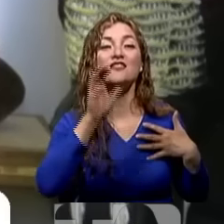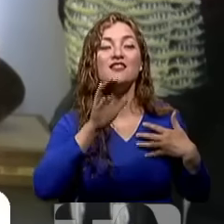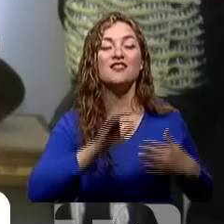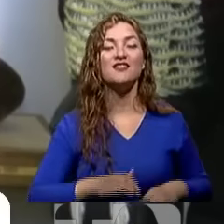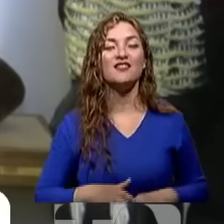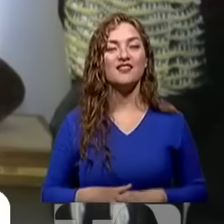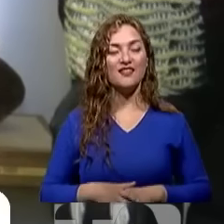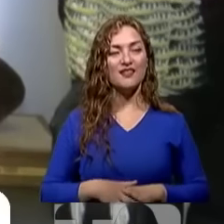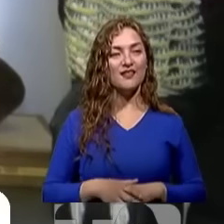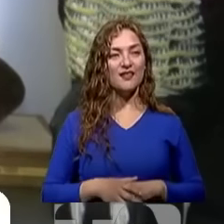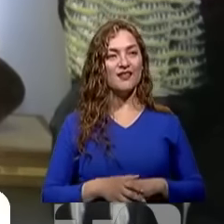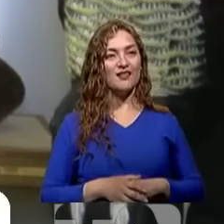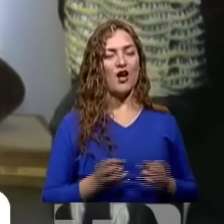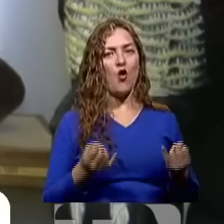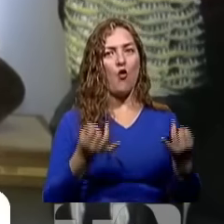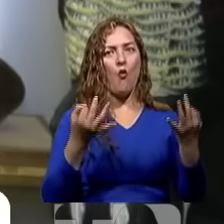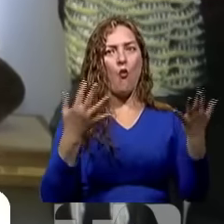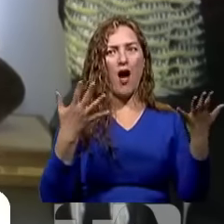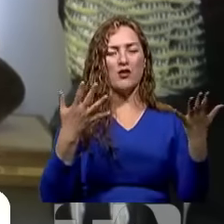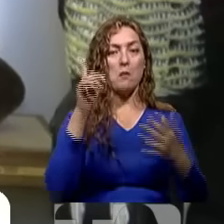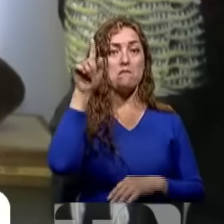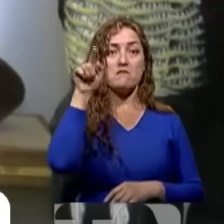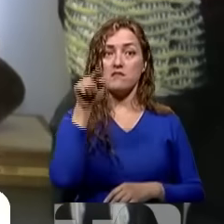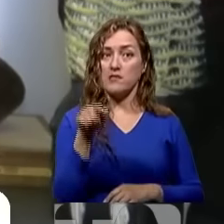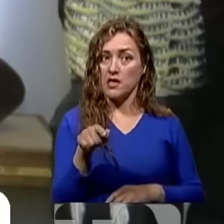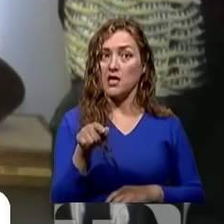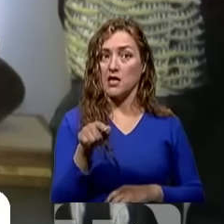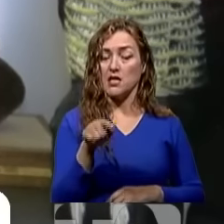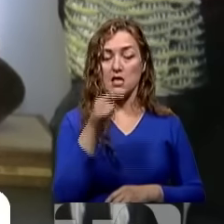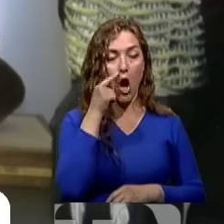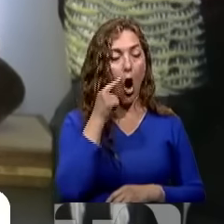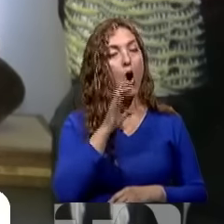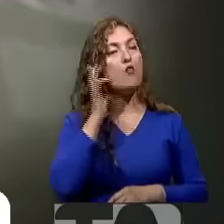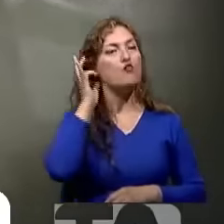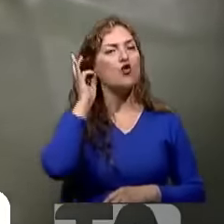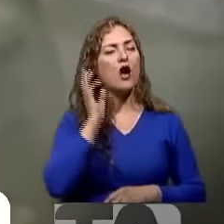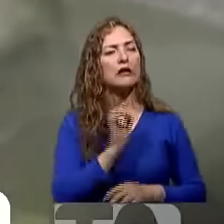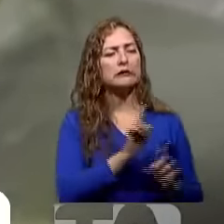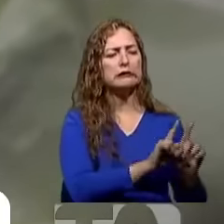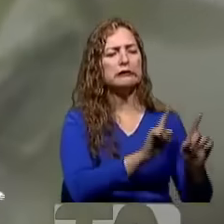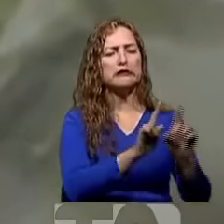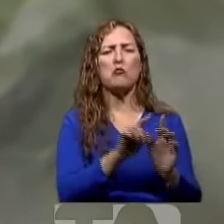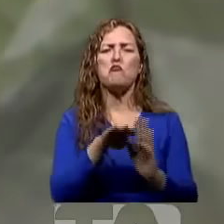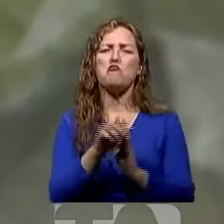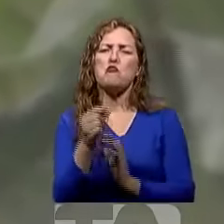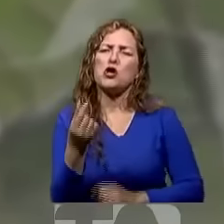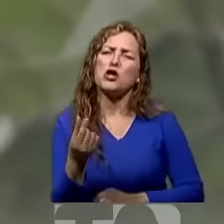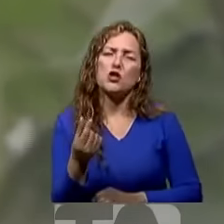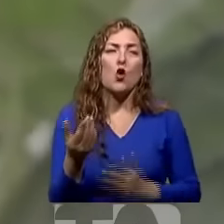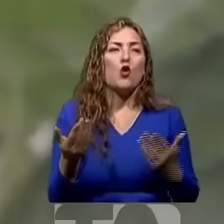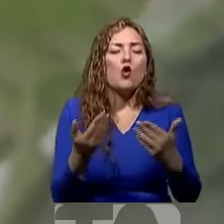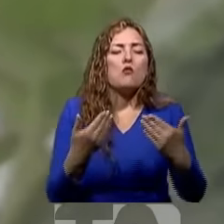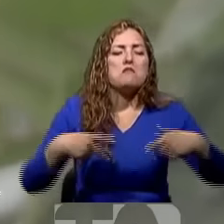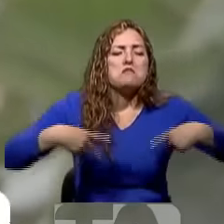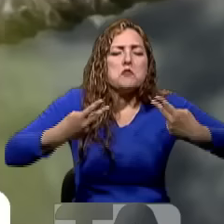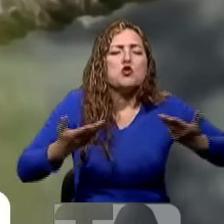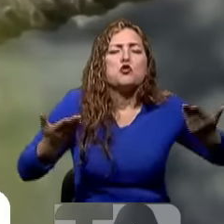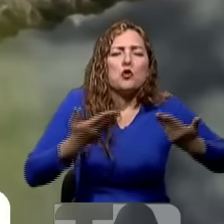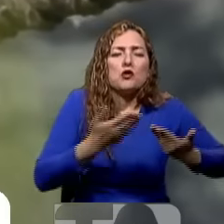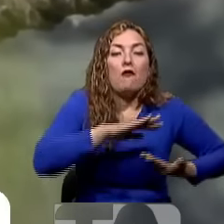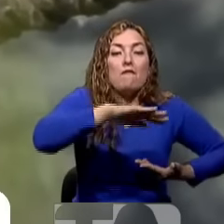unas 1,000 parejas a lo largo de su rango. Es una población muy baja. Habita en los bosques nublados de la cordillera de los